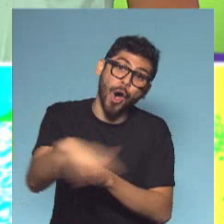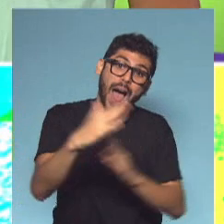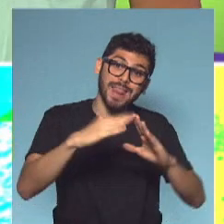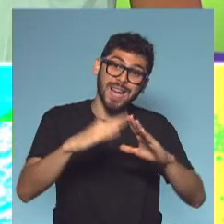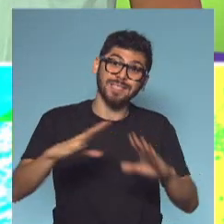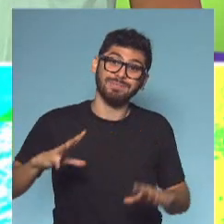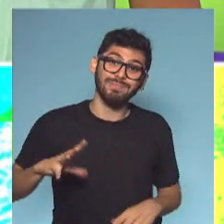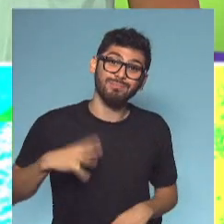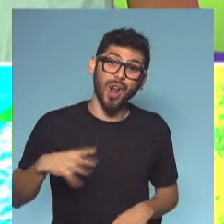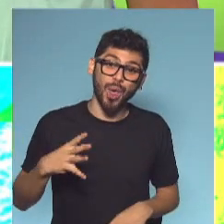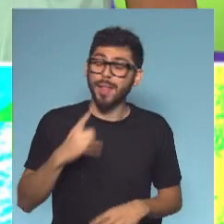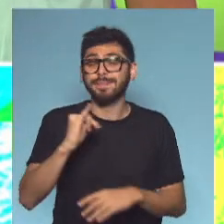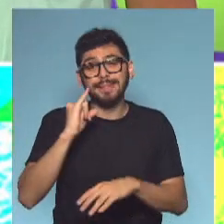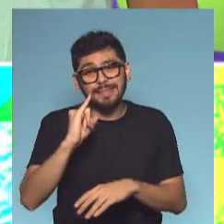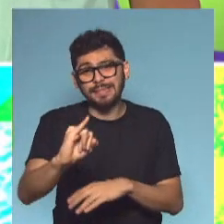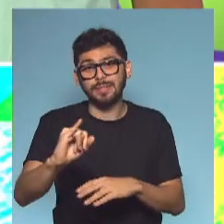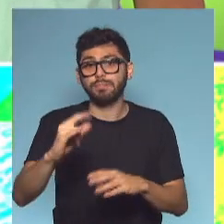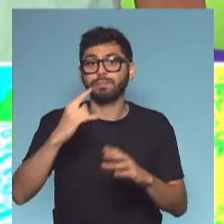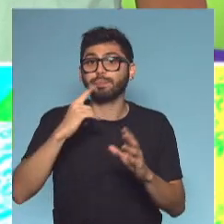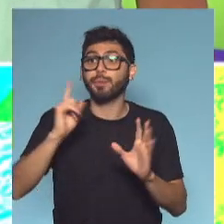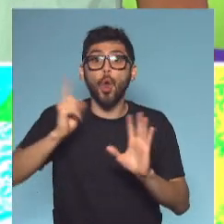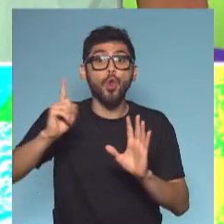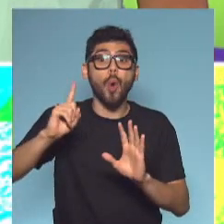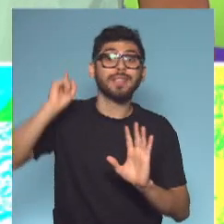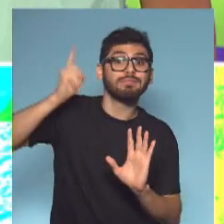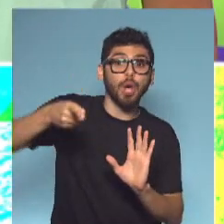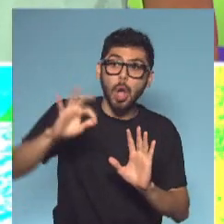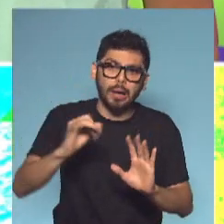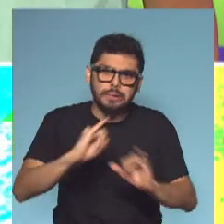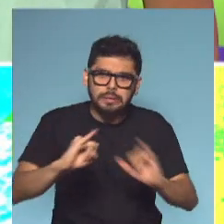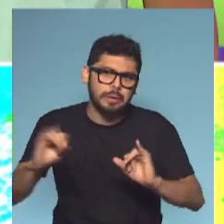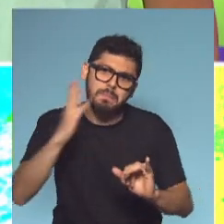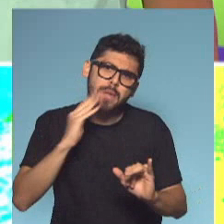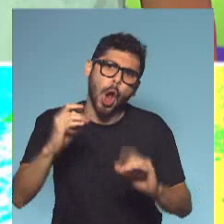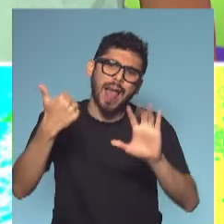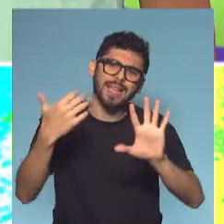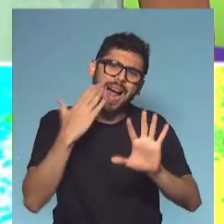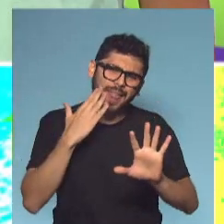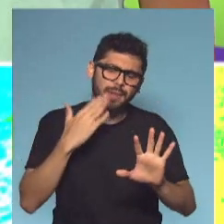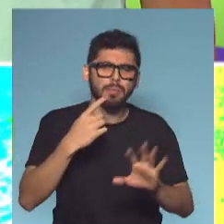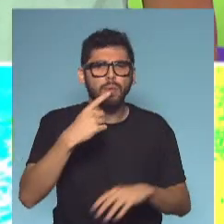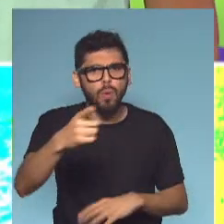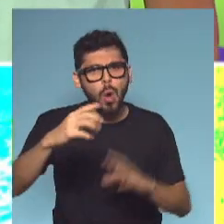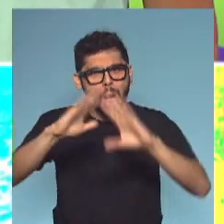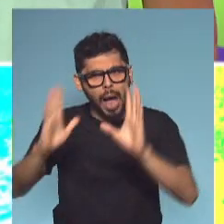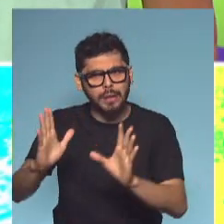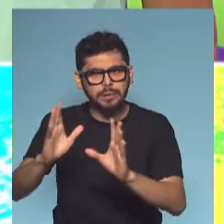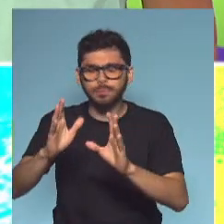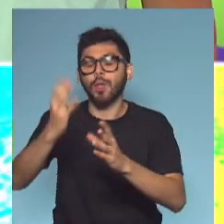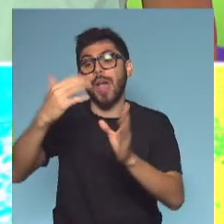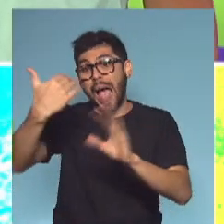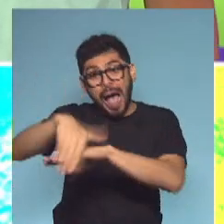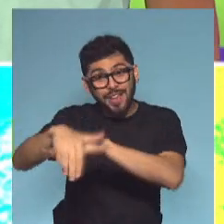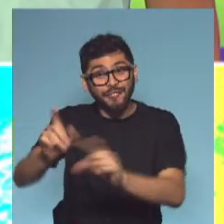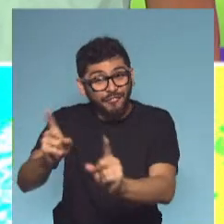Entonces recomiendan volver a sus casas por más de que vaya toque de queda. ¿Y vos salís igual a la calle? Contanos un poco qué es lo que te motiva a estar en la